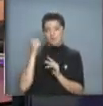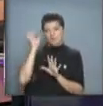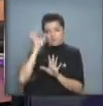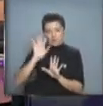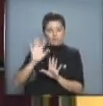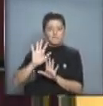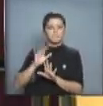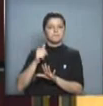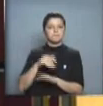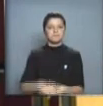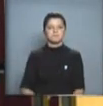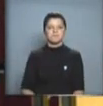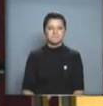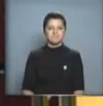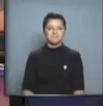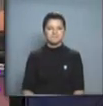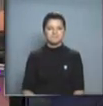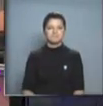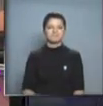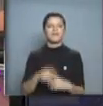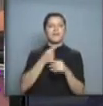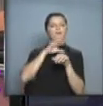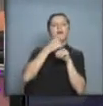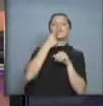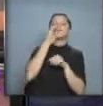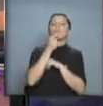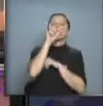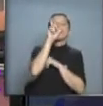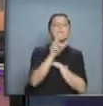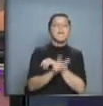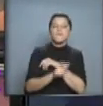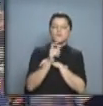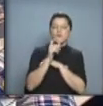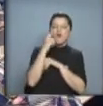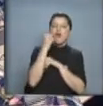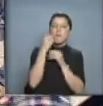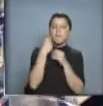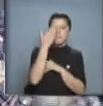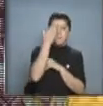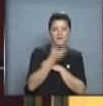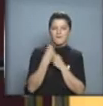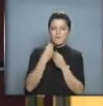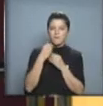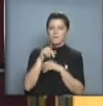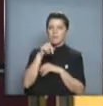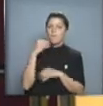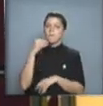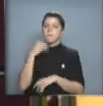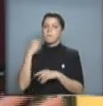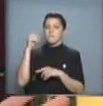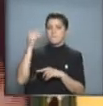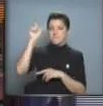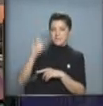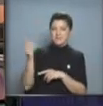mí... Mi nombre, no tengo. No tiene hombre ideal. No existe el hombre ideal. Su paciente ideal, porque va a ser psicóloga. Sí, paciente ideal. Y